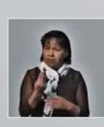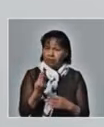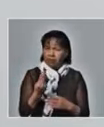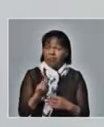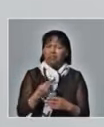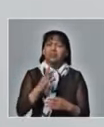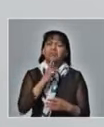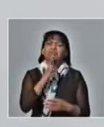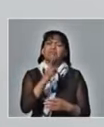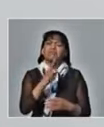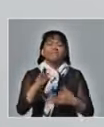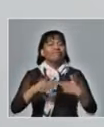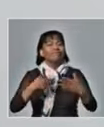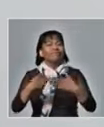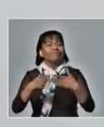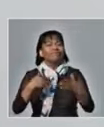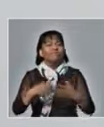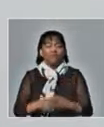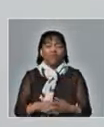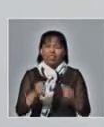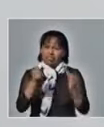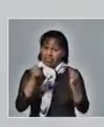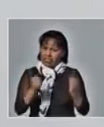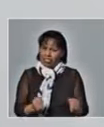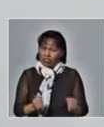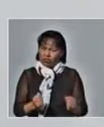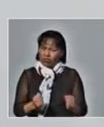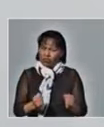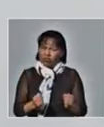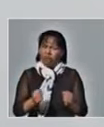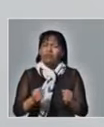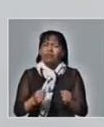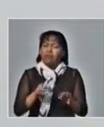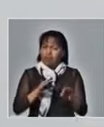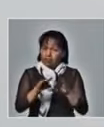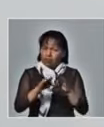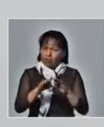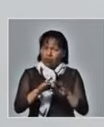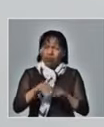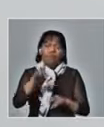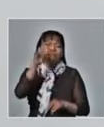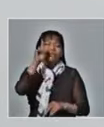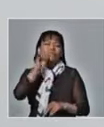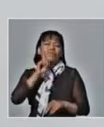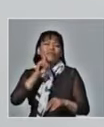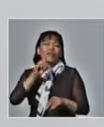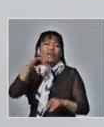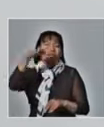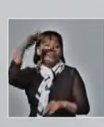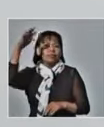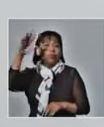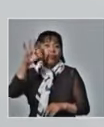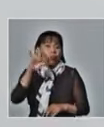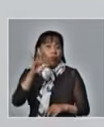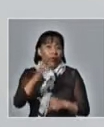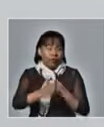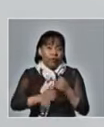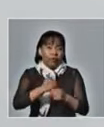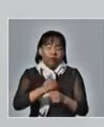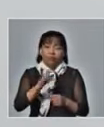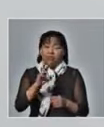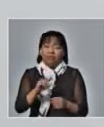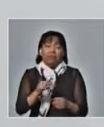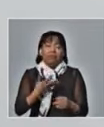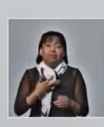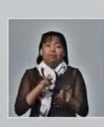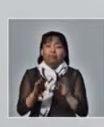modernas. Vamos a tener un seguro de desempleo para las mujeres mayores de 40 años que pierdan su trabajo. También